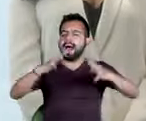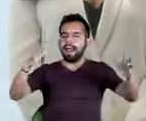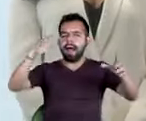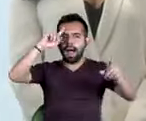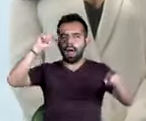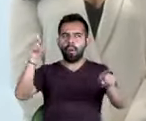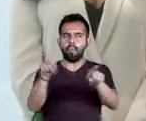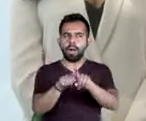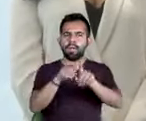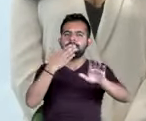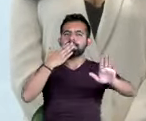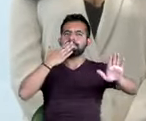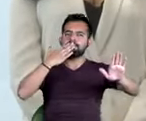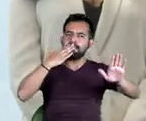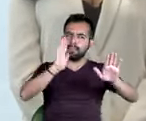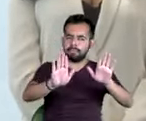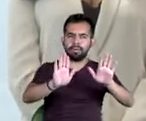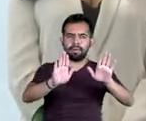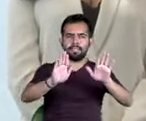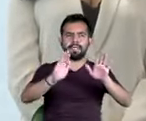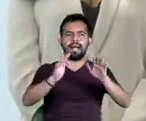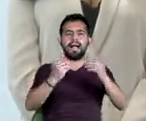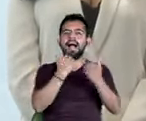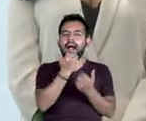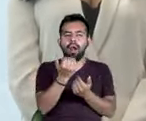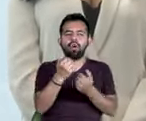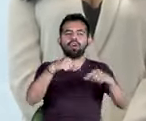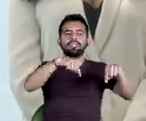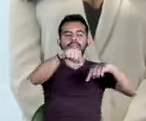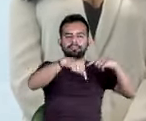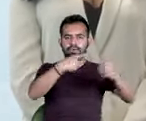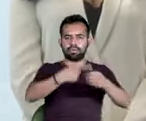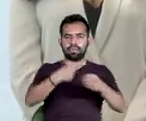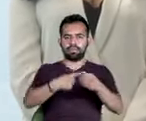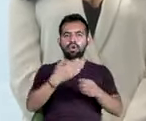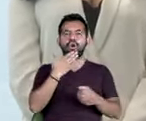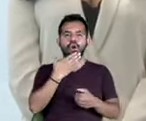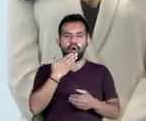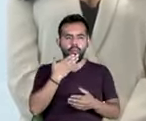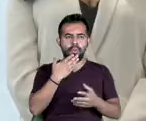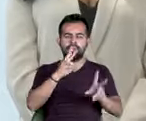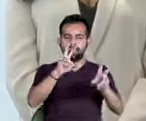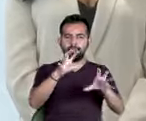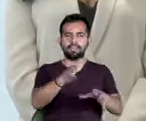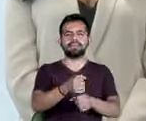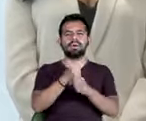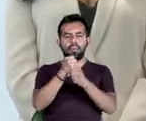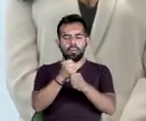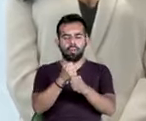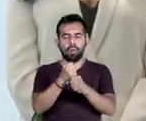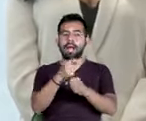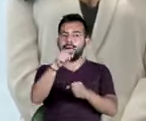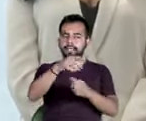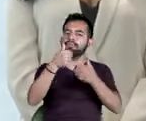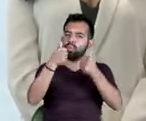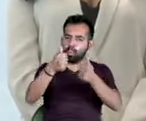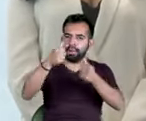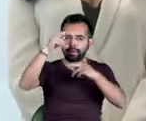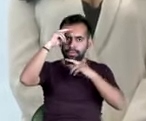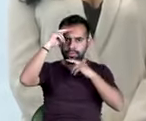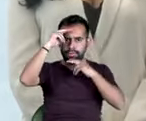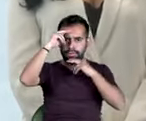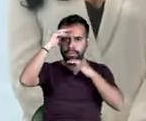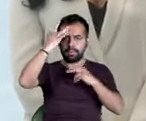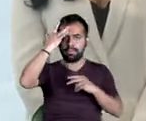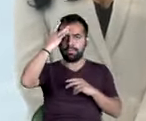de del transporte de Quito, de cómo vamos a tener movilidad segura y sostenible. Aquí hay una buena noticia. Tenemos el